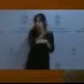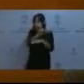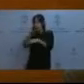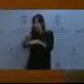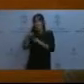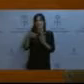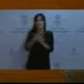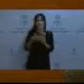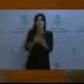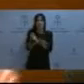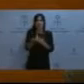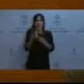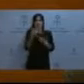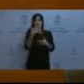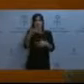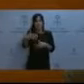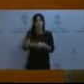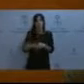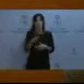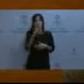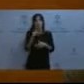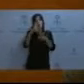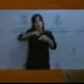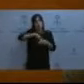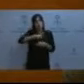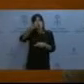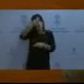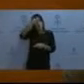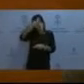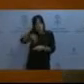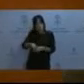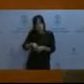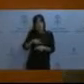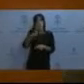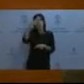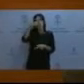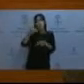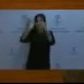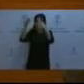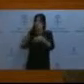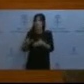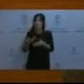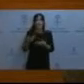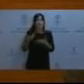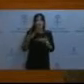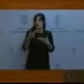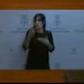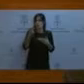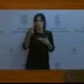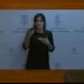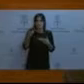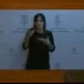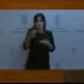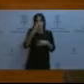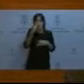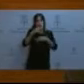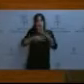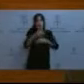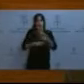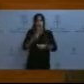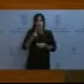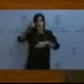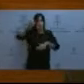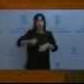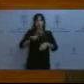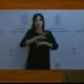mediocridad. Es bien conocido por todos que usted no tiene el coraje para dar un puñetazo encima de la mesa del Consejo de Gobierno y que a quien